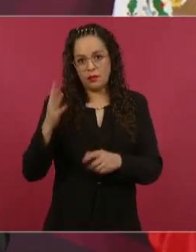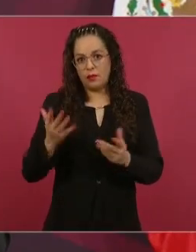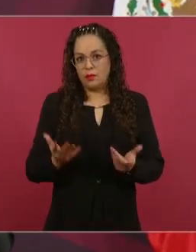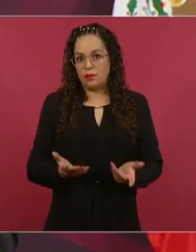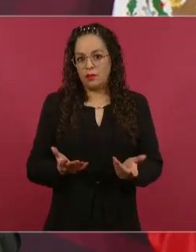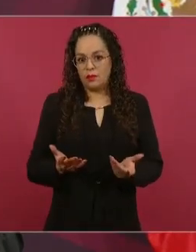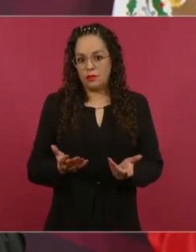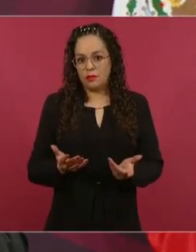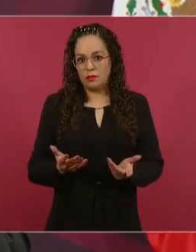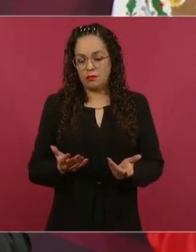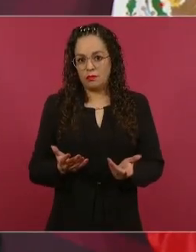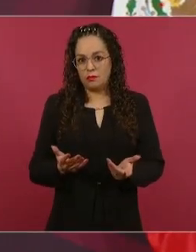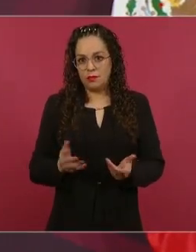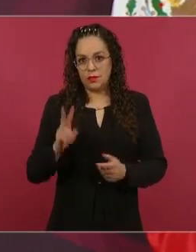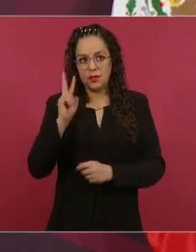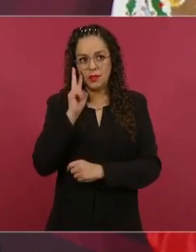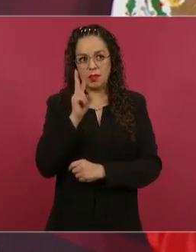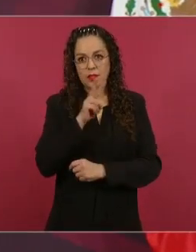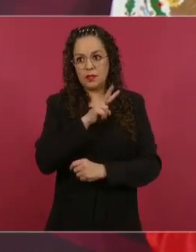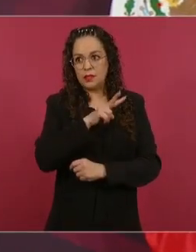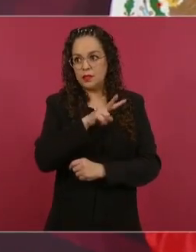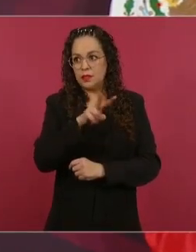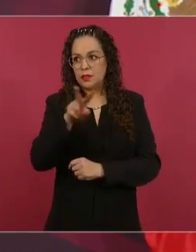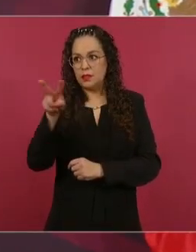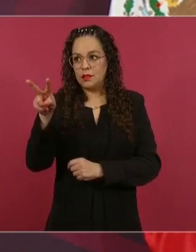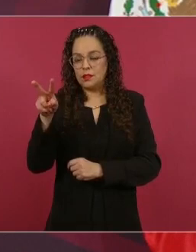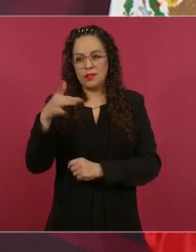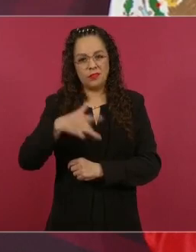pueblo, en un salón de clases,